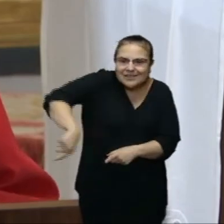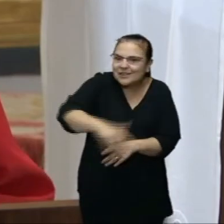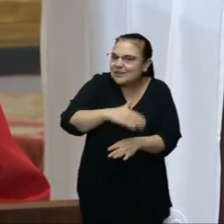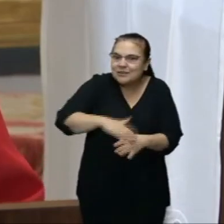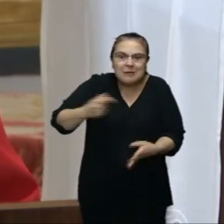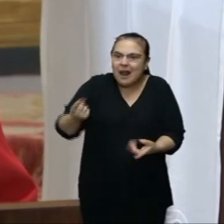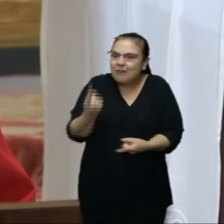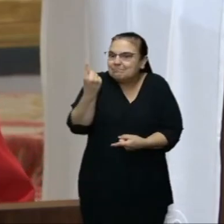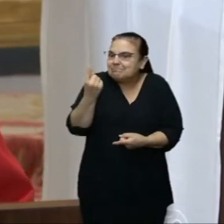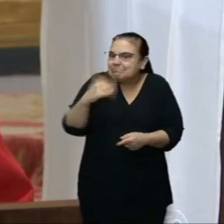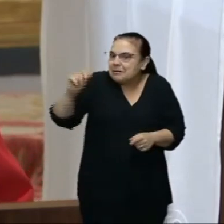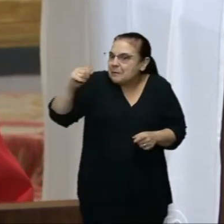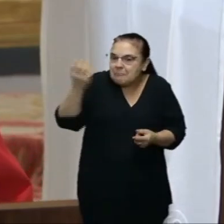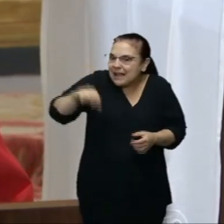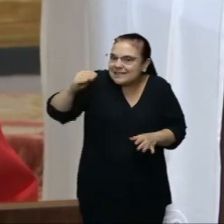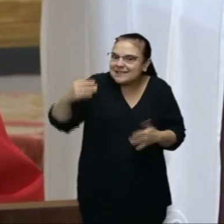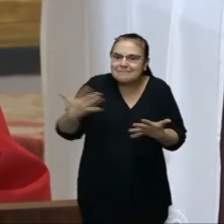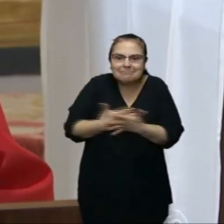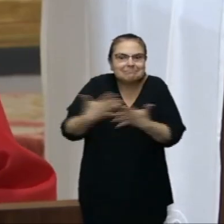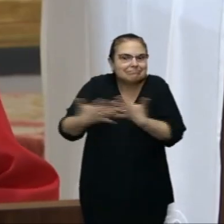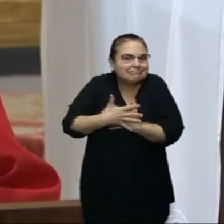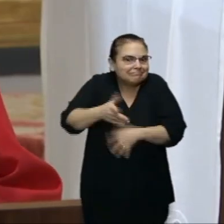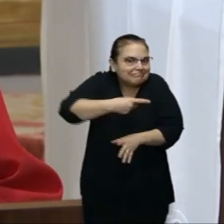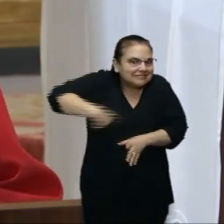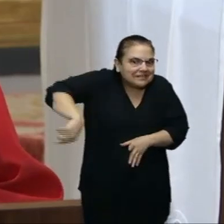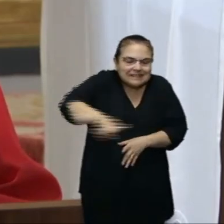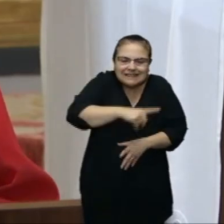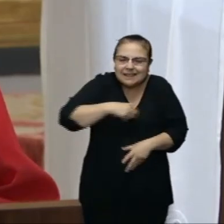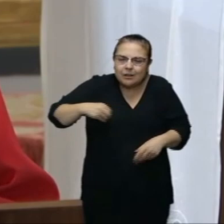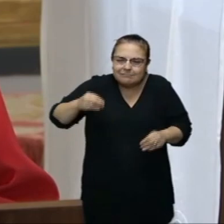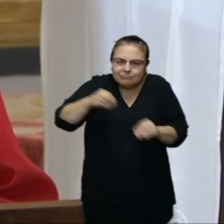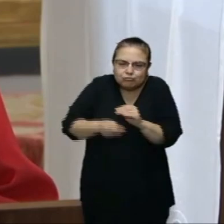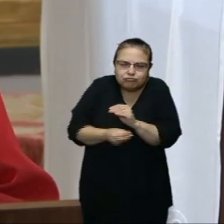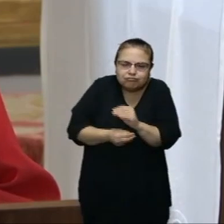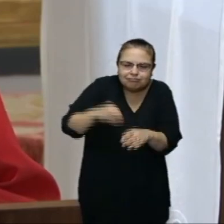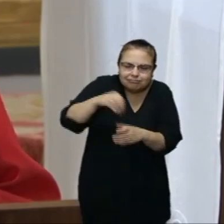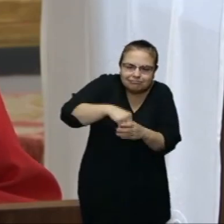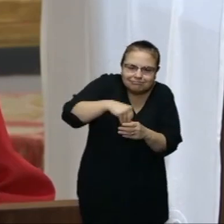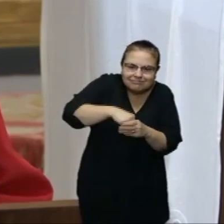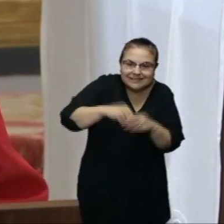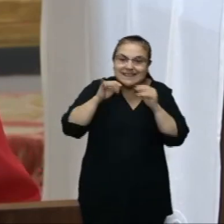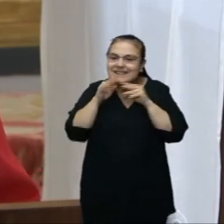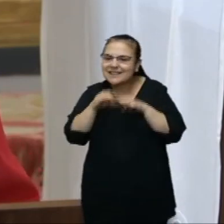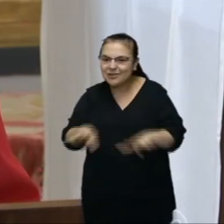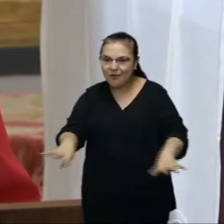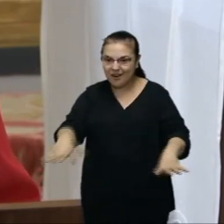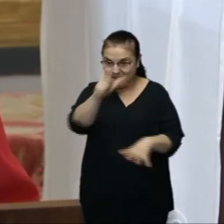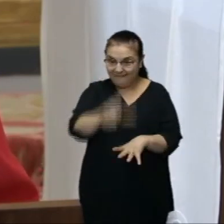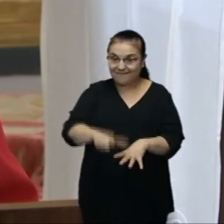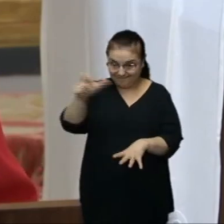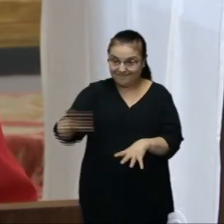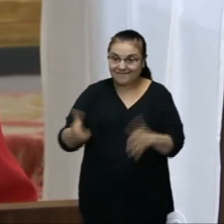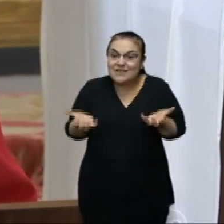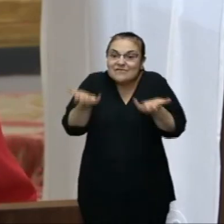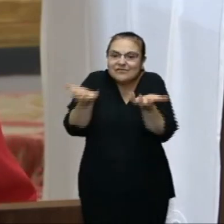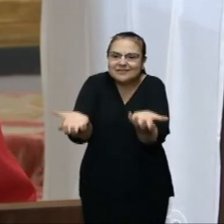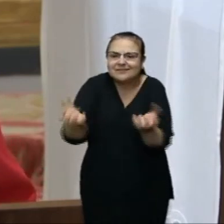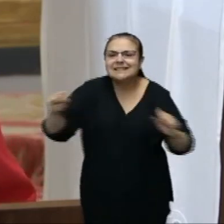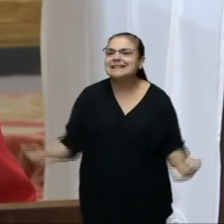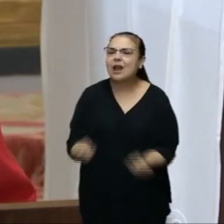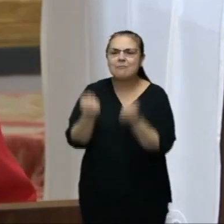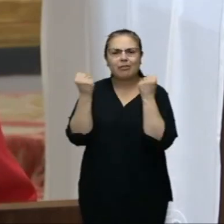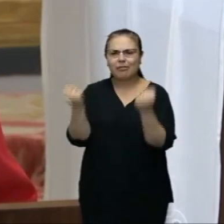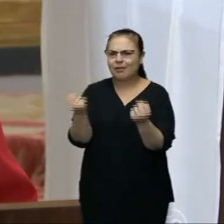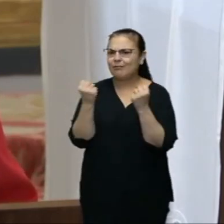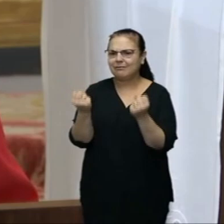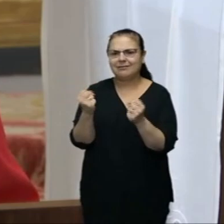más de nosotros y desde dentro de la historia humana ofrecernos la salvación y el